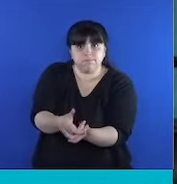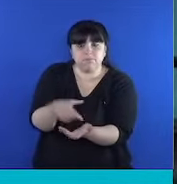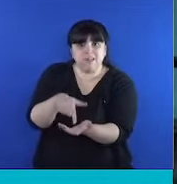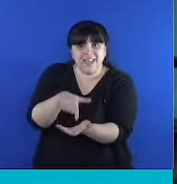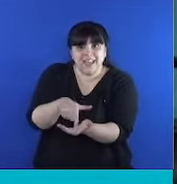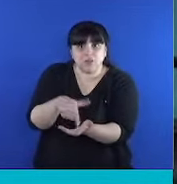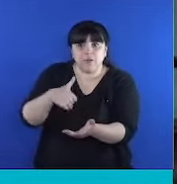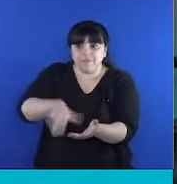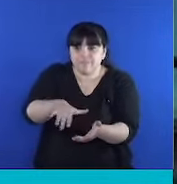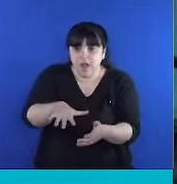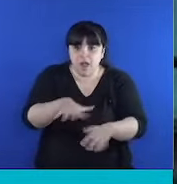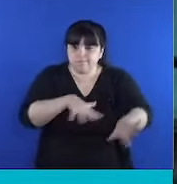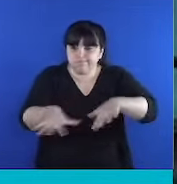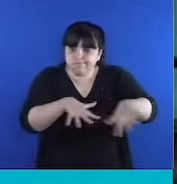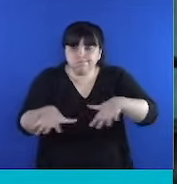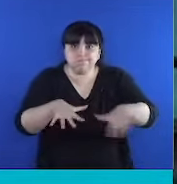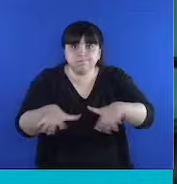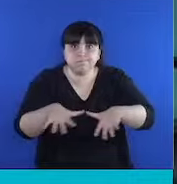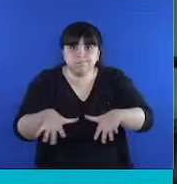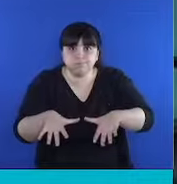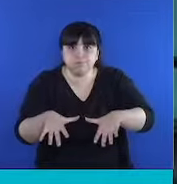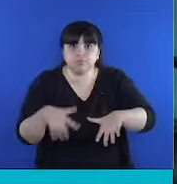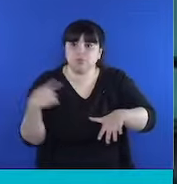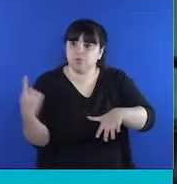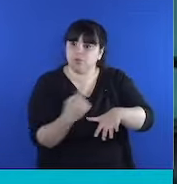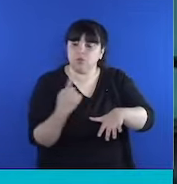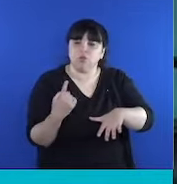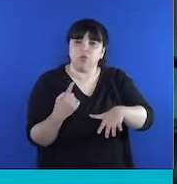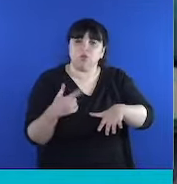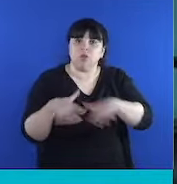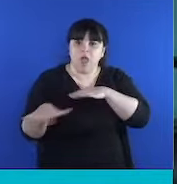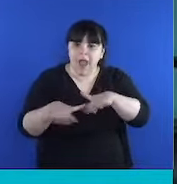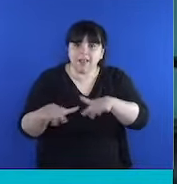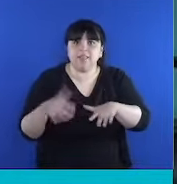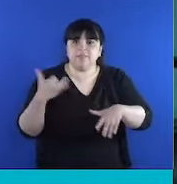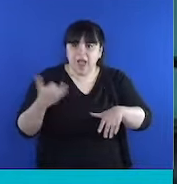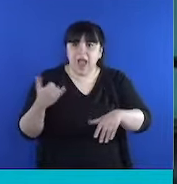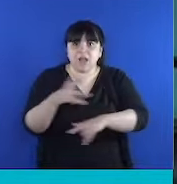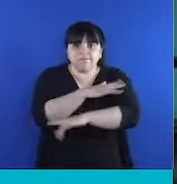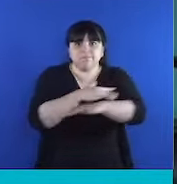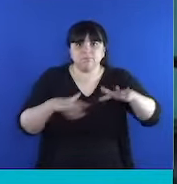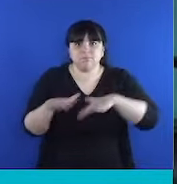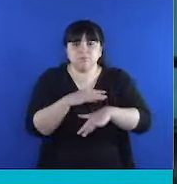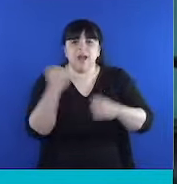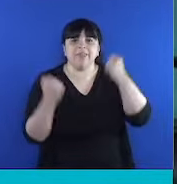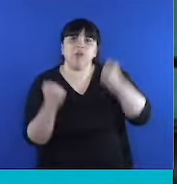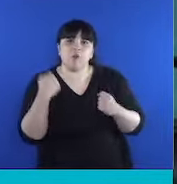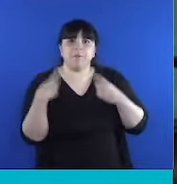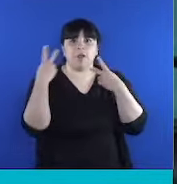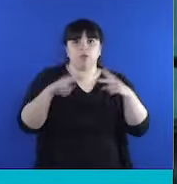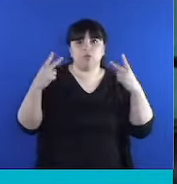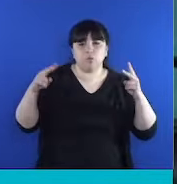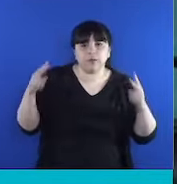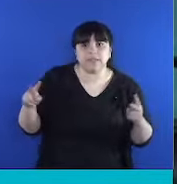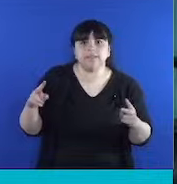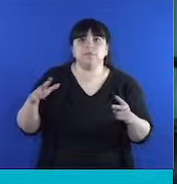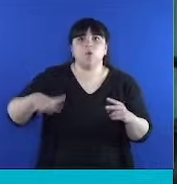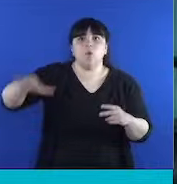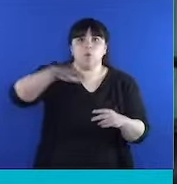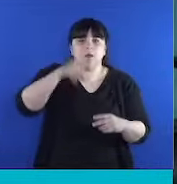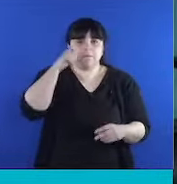una motorización importante, una vehiculización activa, dinámica, de la economía turística en Mar del